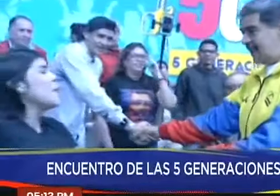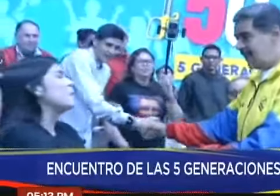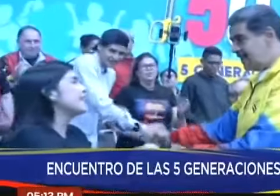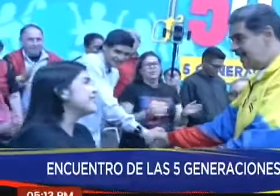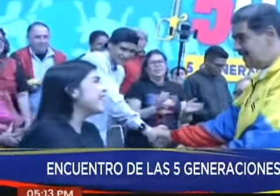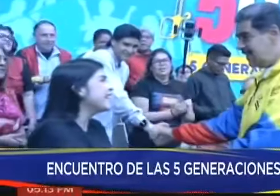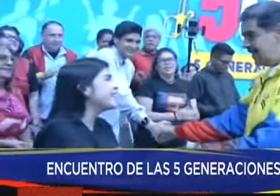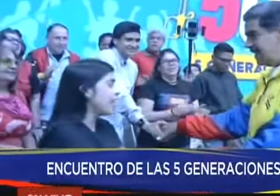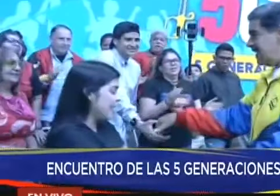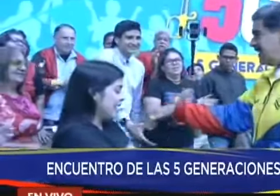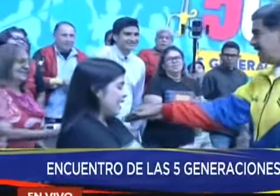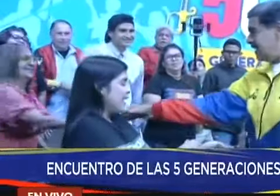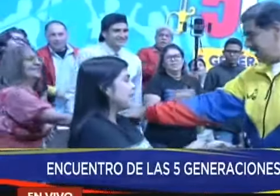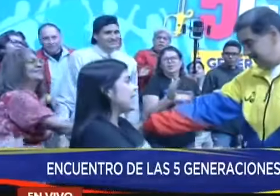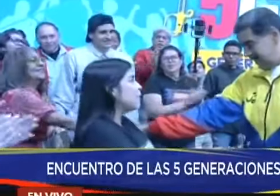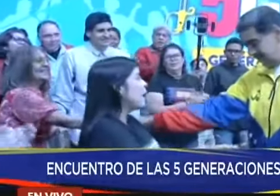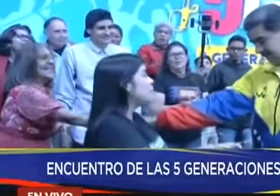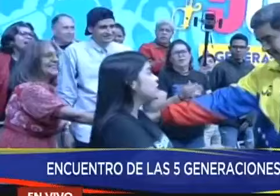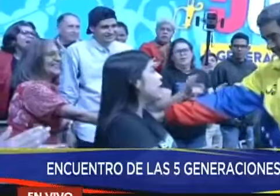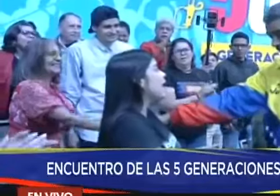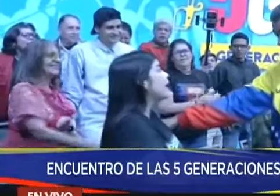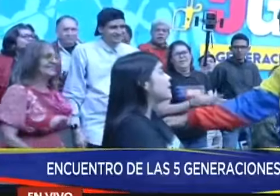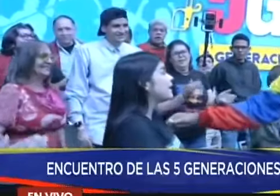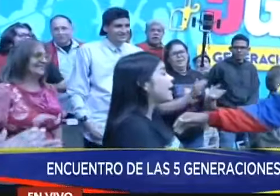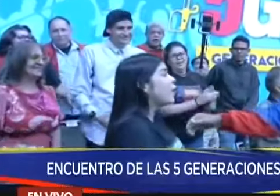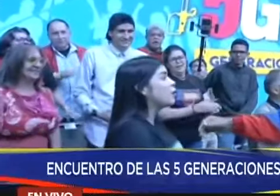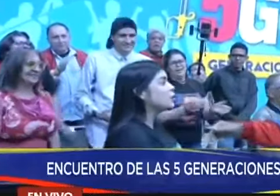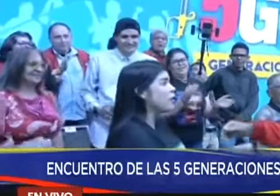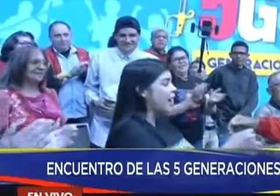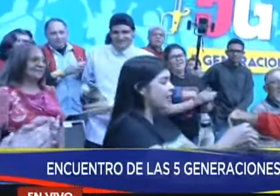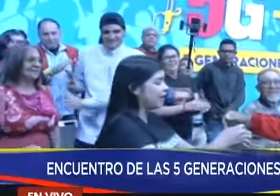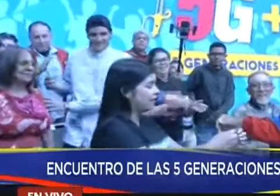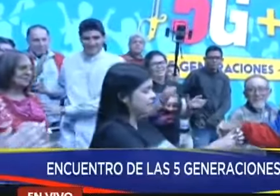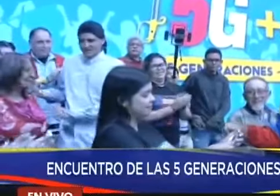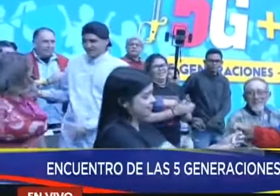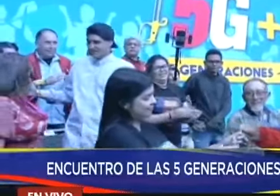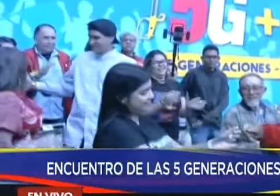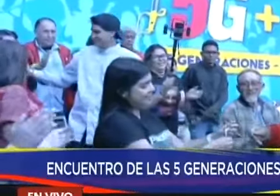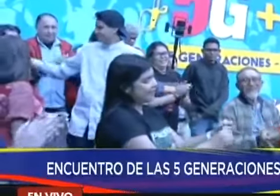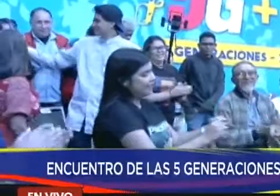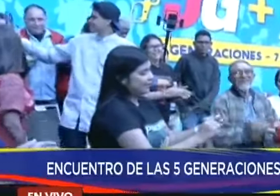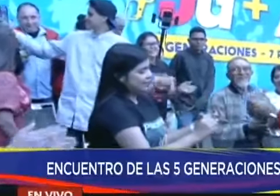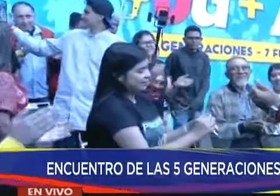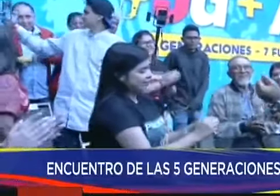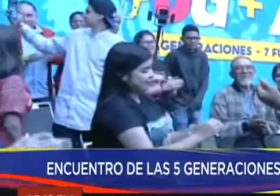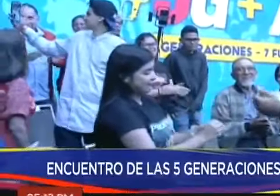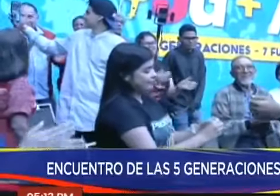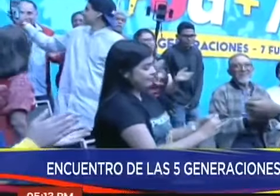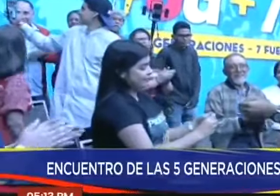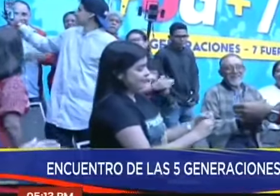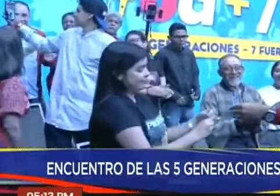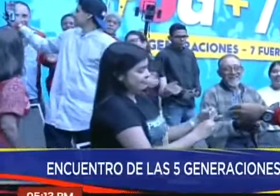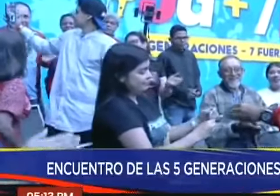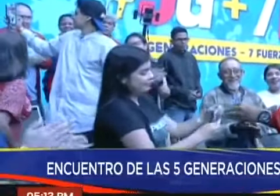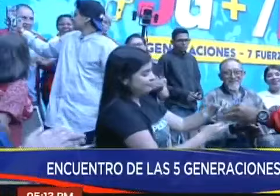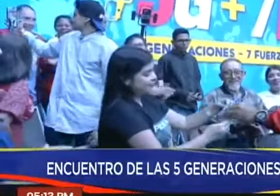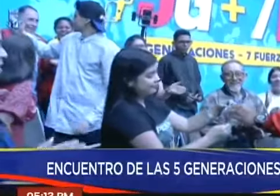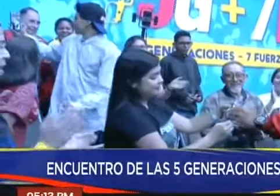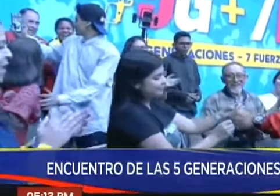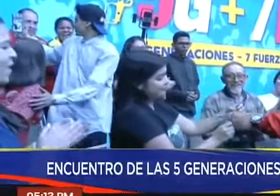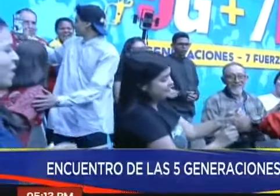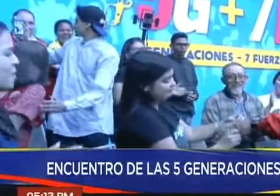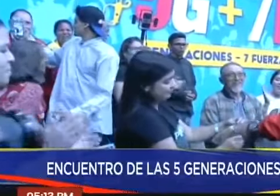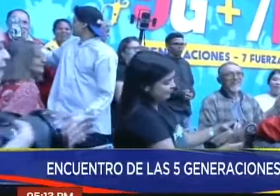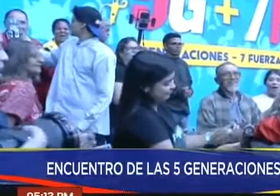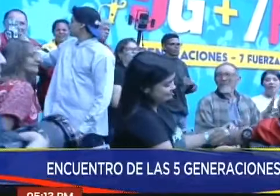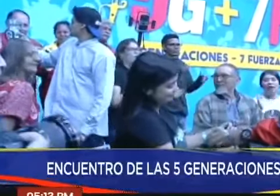siempre quedó en los ojos de Bolívar. Ahora canten ustedes, pues. Vámonos pa'